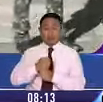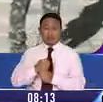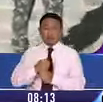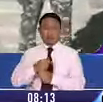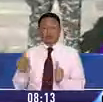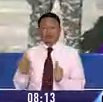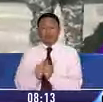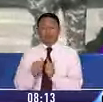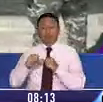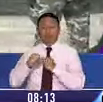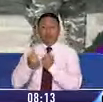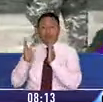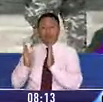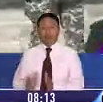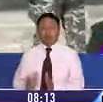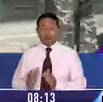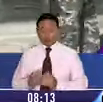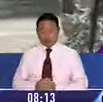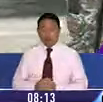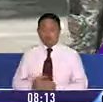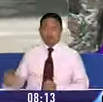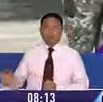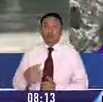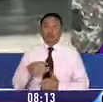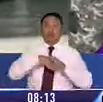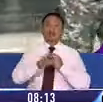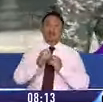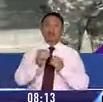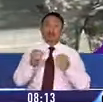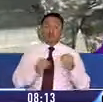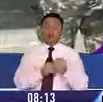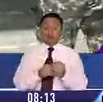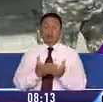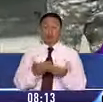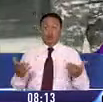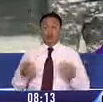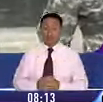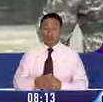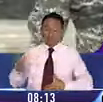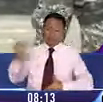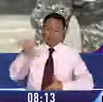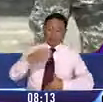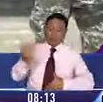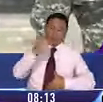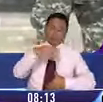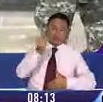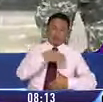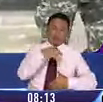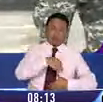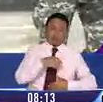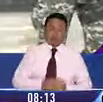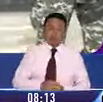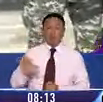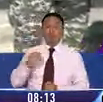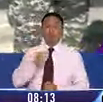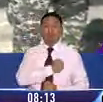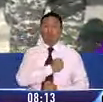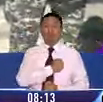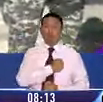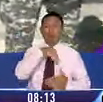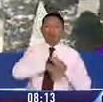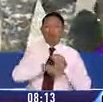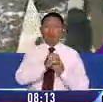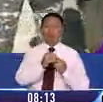los exlegisladores, puedan ingresar a sacar cualquier tipo de pertenencia que tengan dentro del